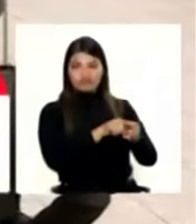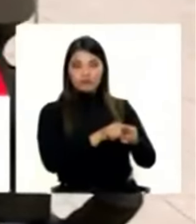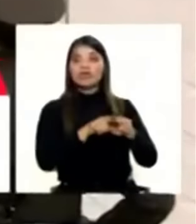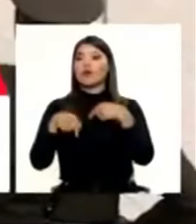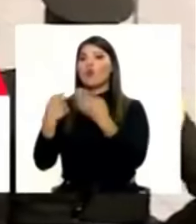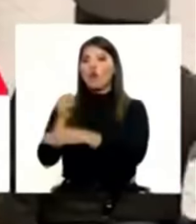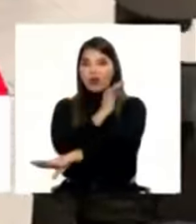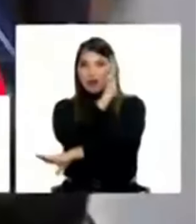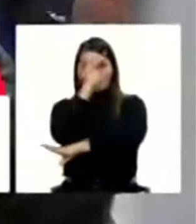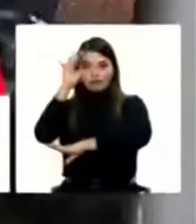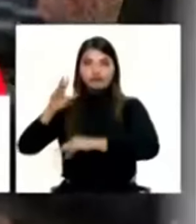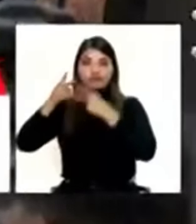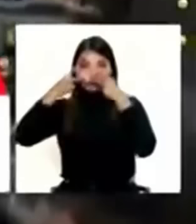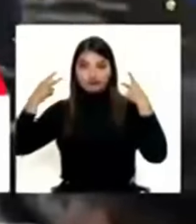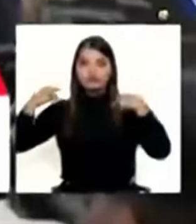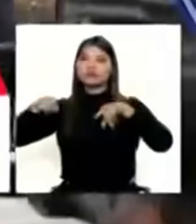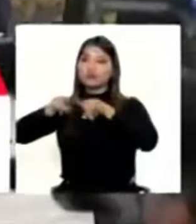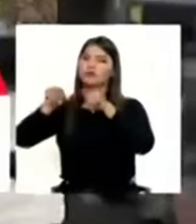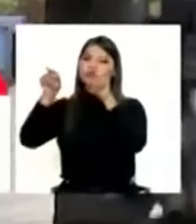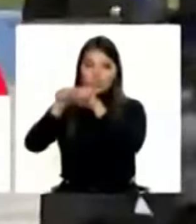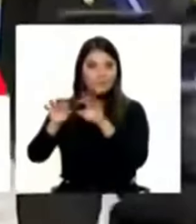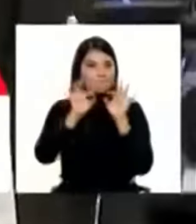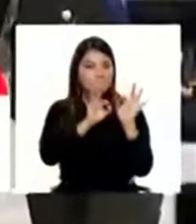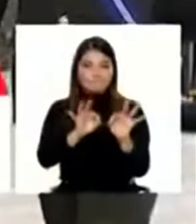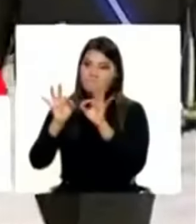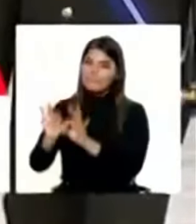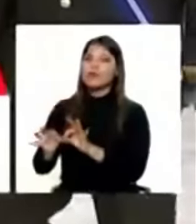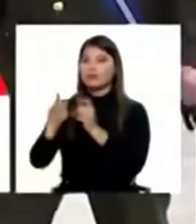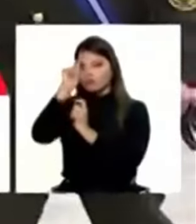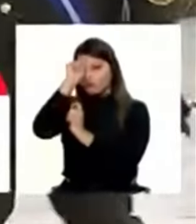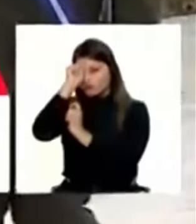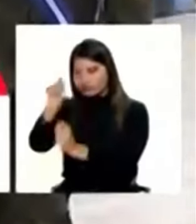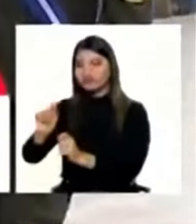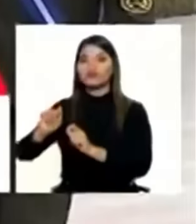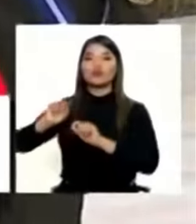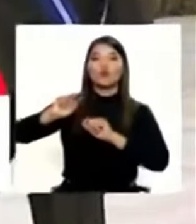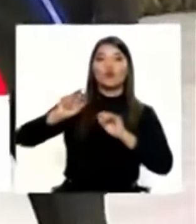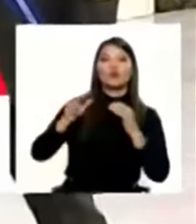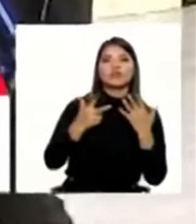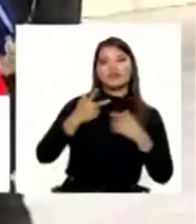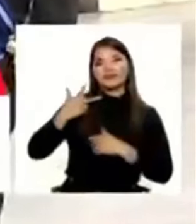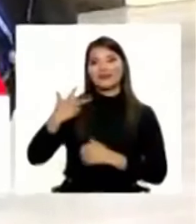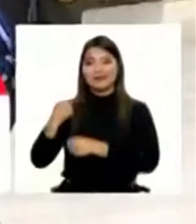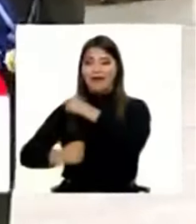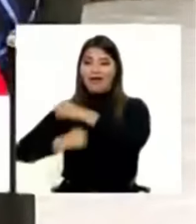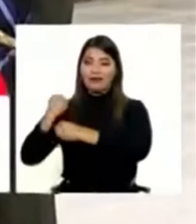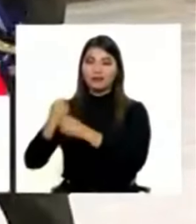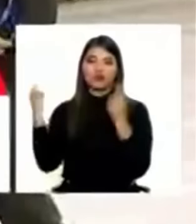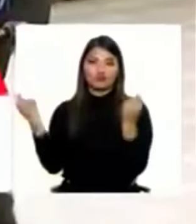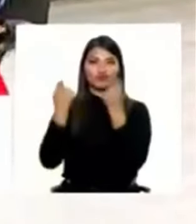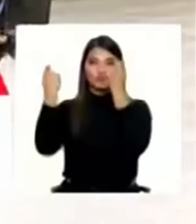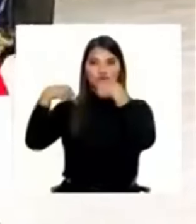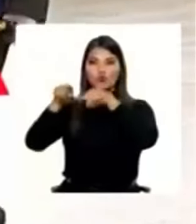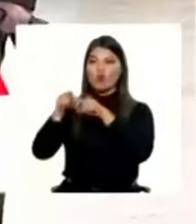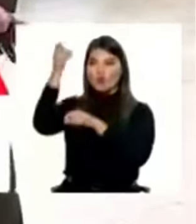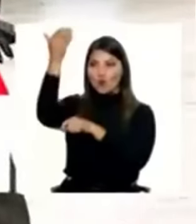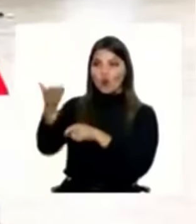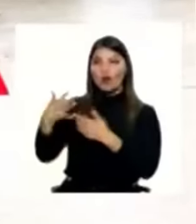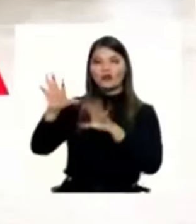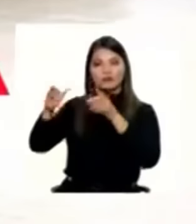en la Amazonía peruana, se desarrolla la ceremonia por el 83º aniversario de la inmolación